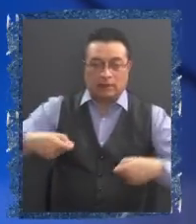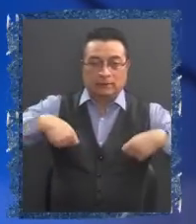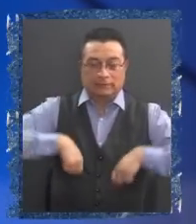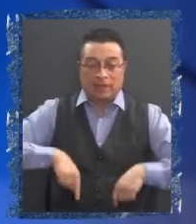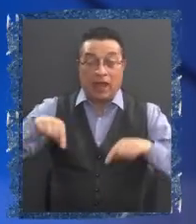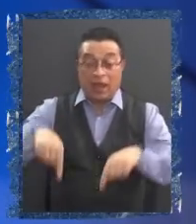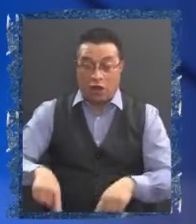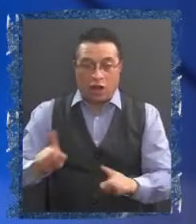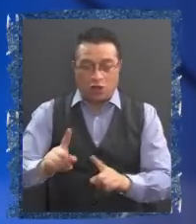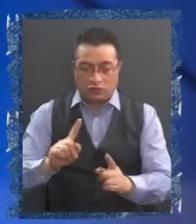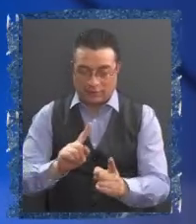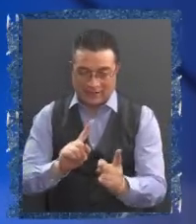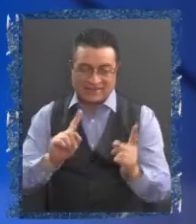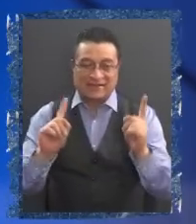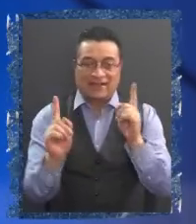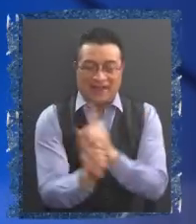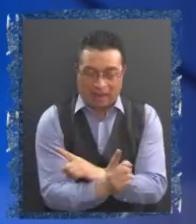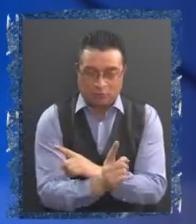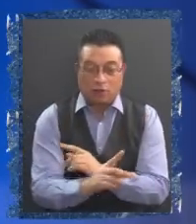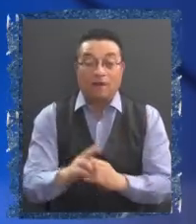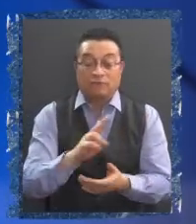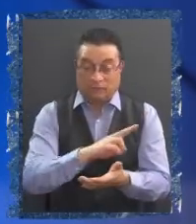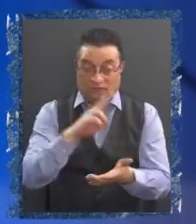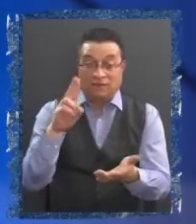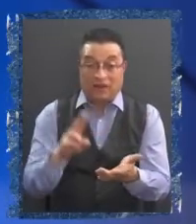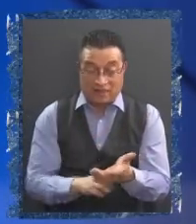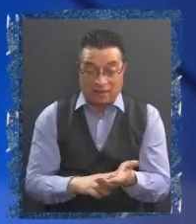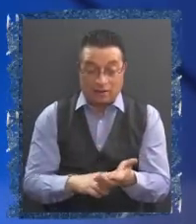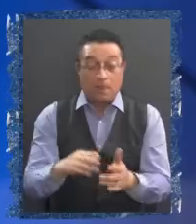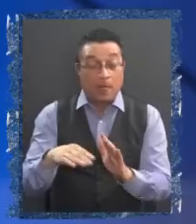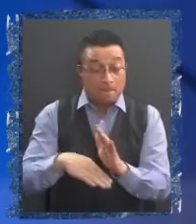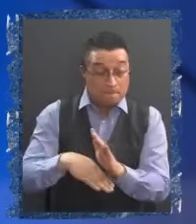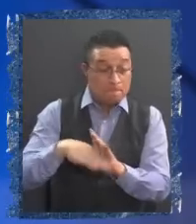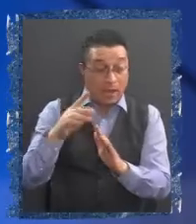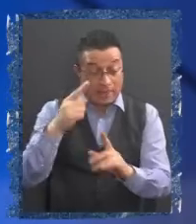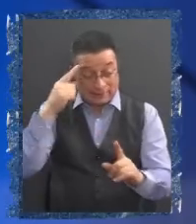dando vuelta para que efectivamente la principal